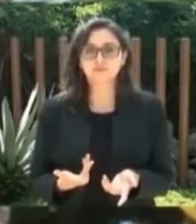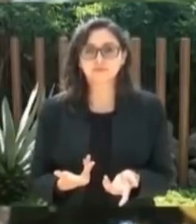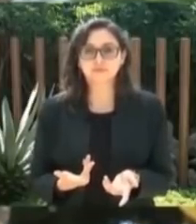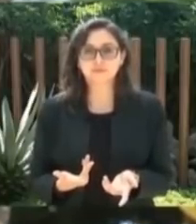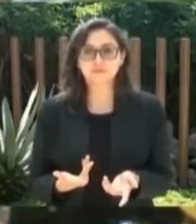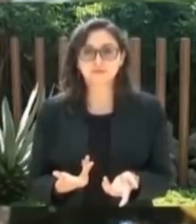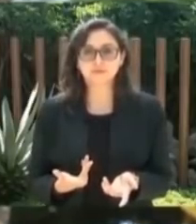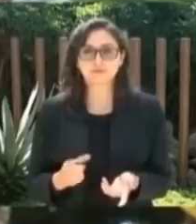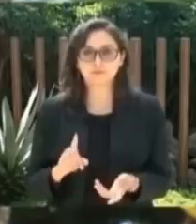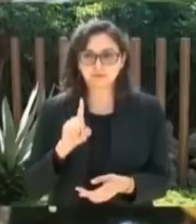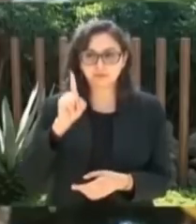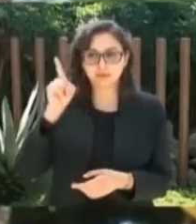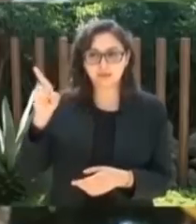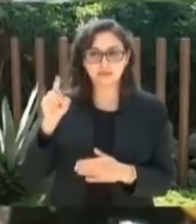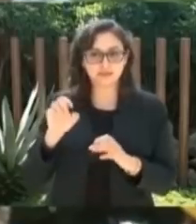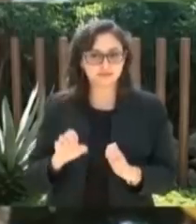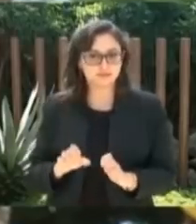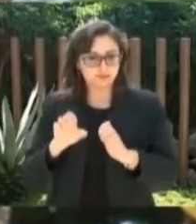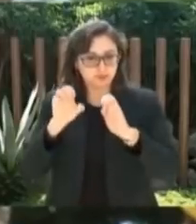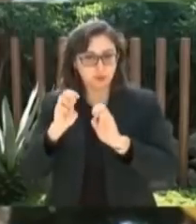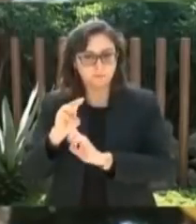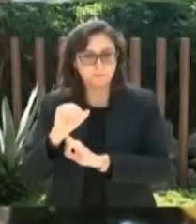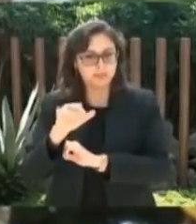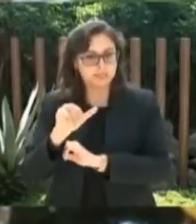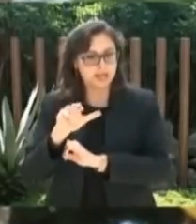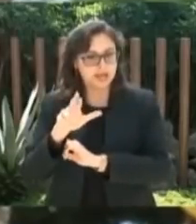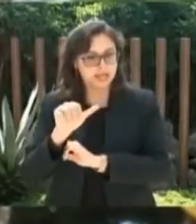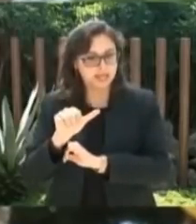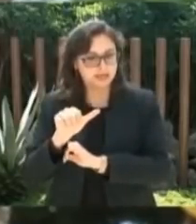el edificio de minería